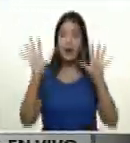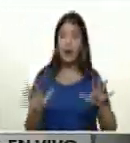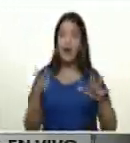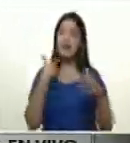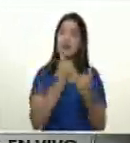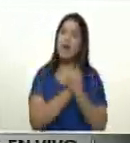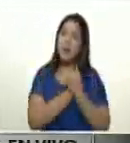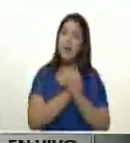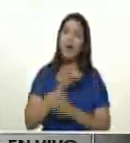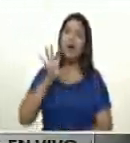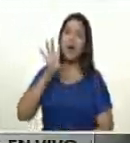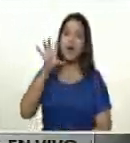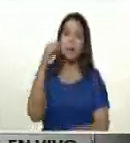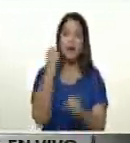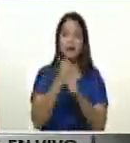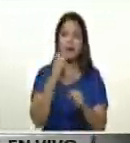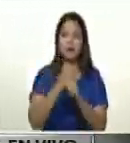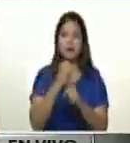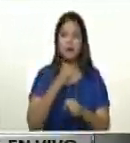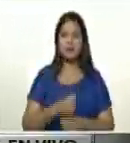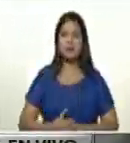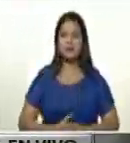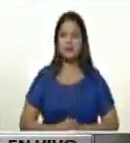amor a la patria y al trabajo.